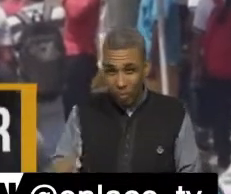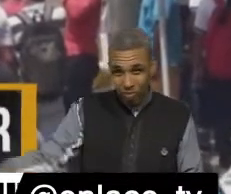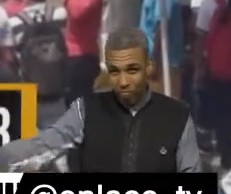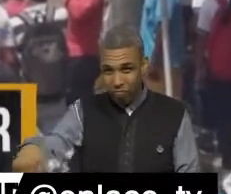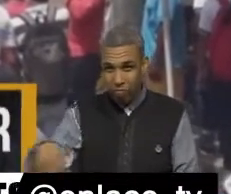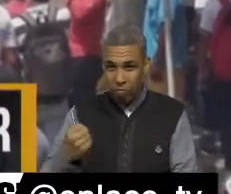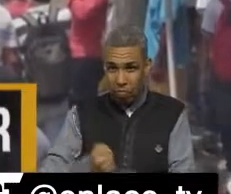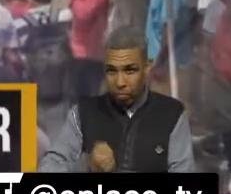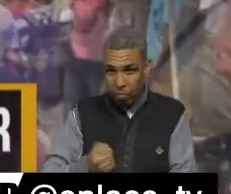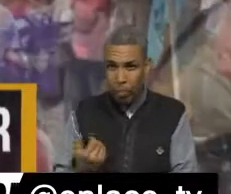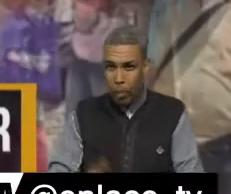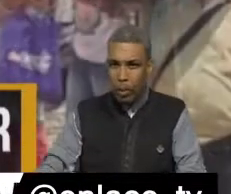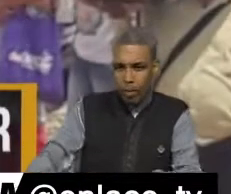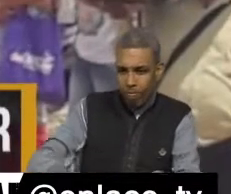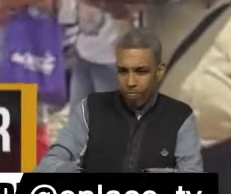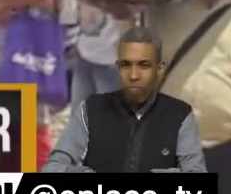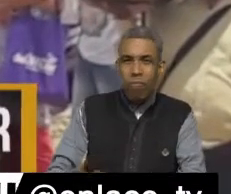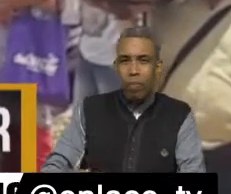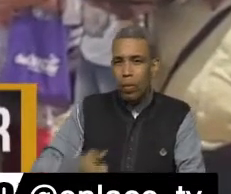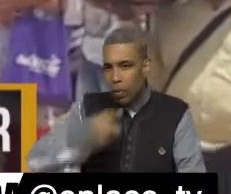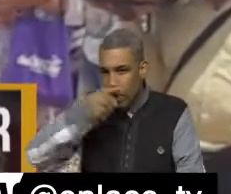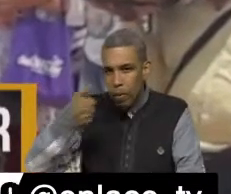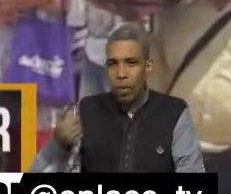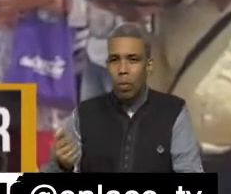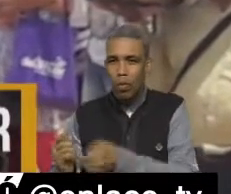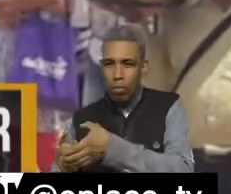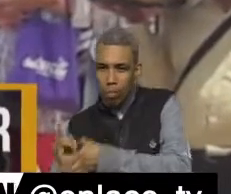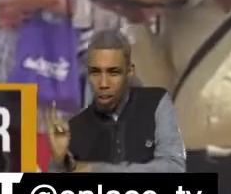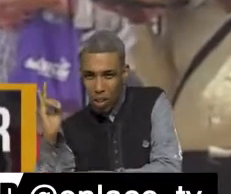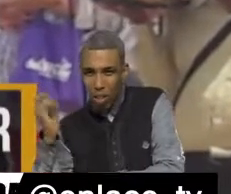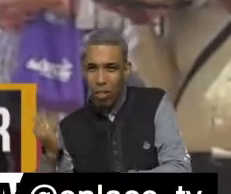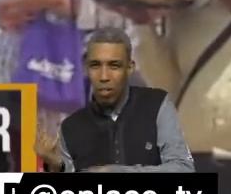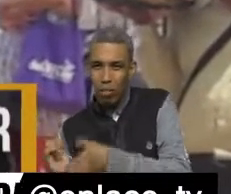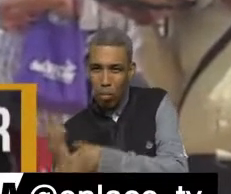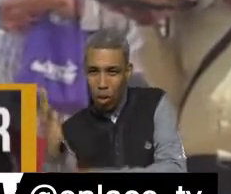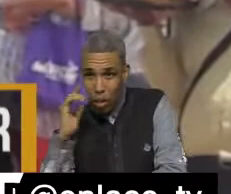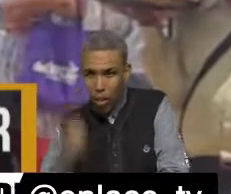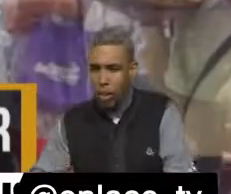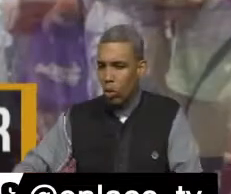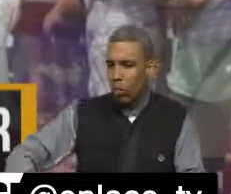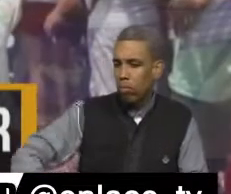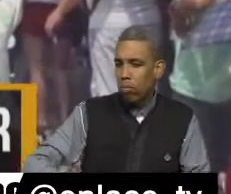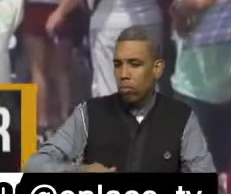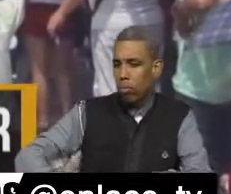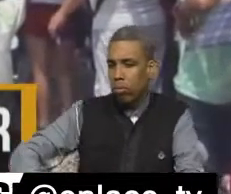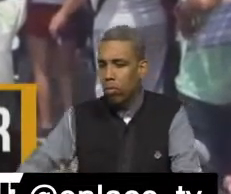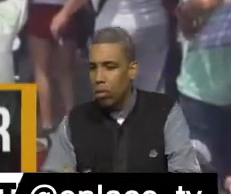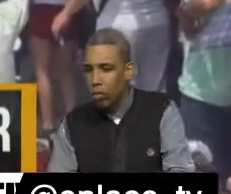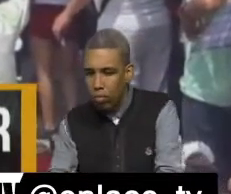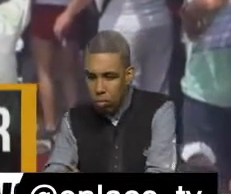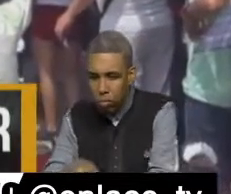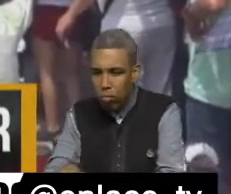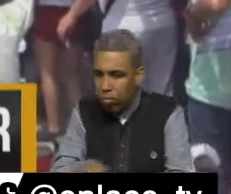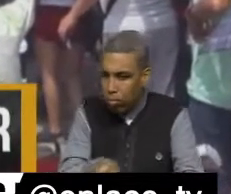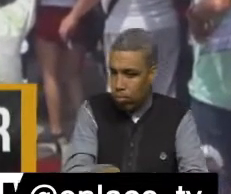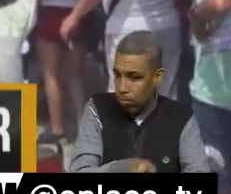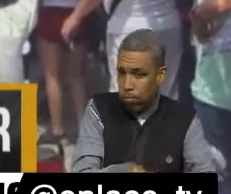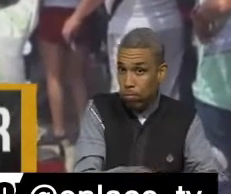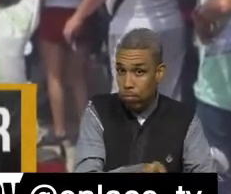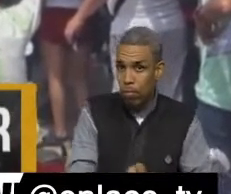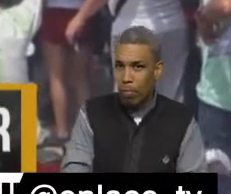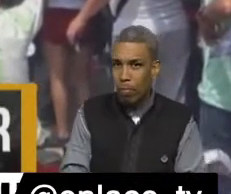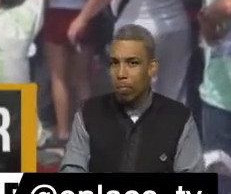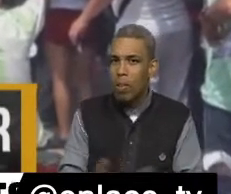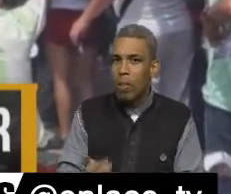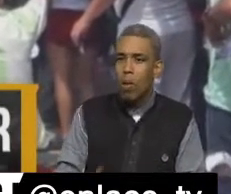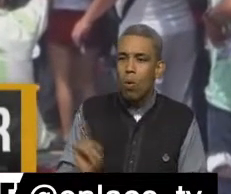de los acuerdos pactados en la firma del proceso de paz. Asegura Javier Amaya que son muchas las arbitrariedades que se han venido cometiendo, según